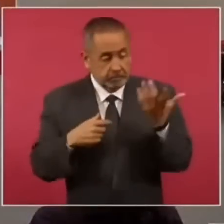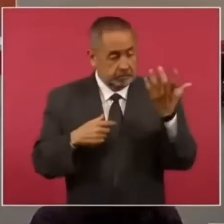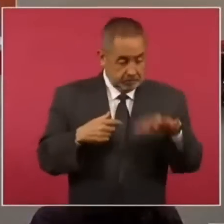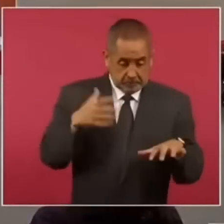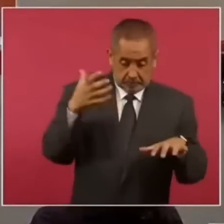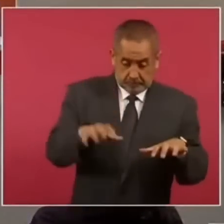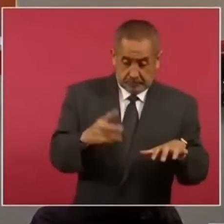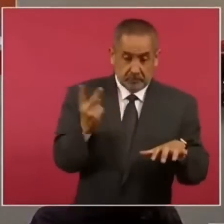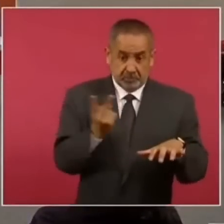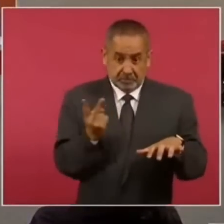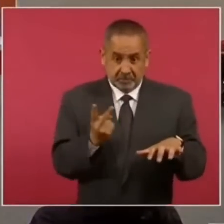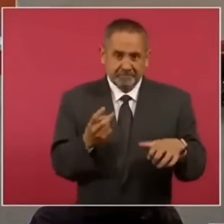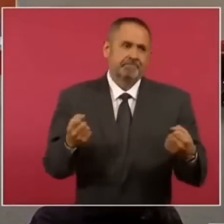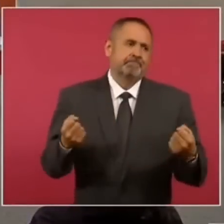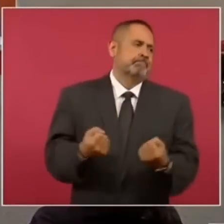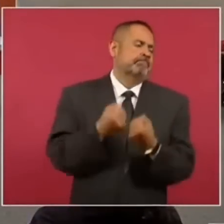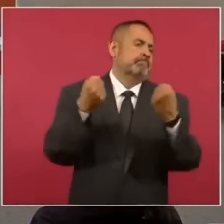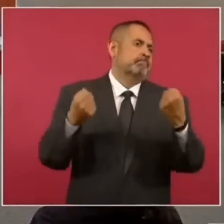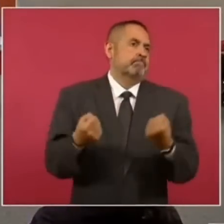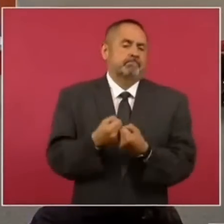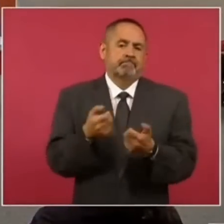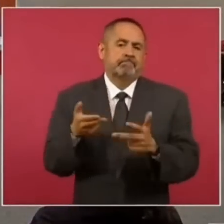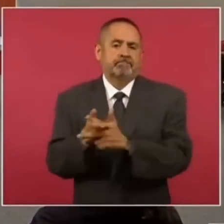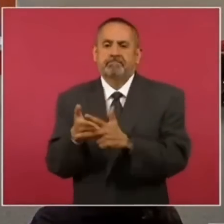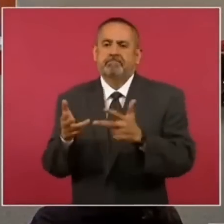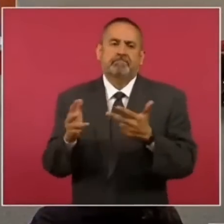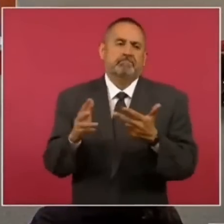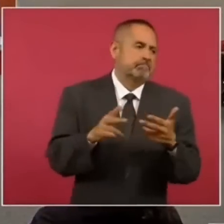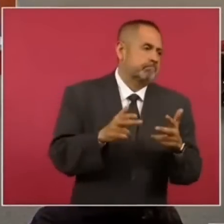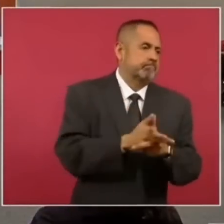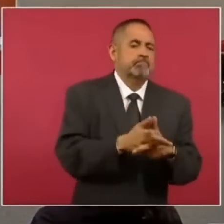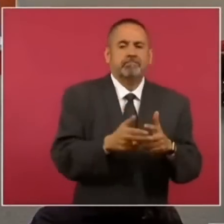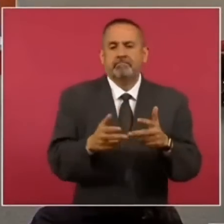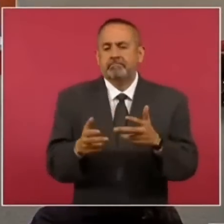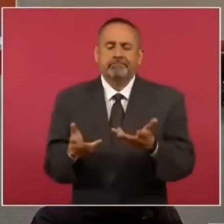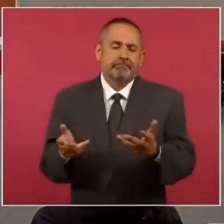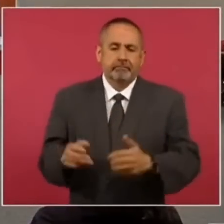entre ellos. Presidente, solo para